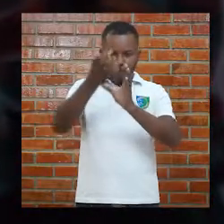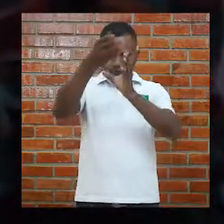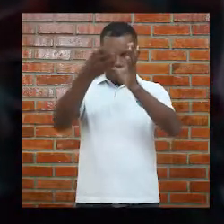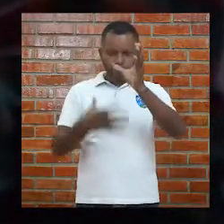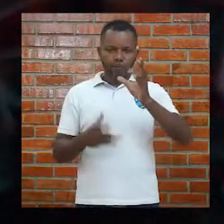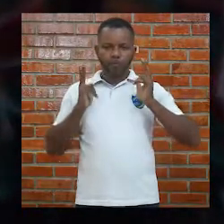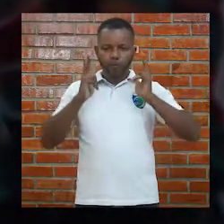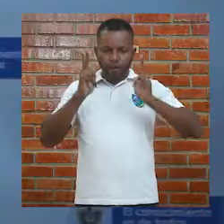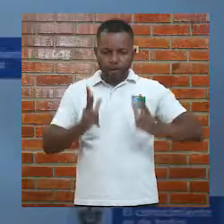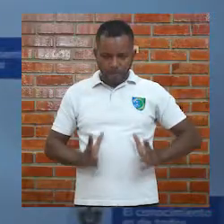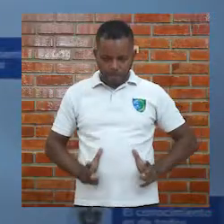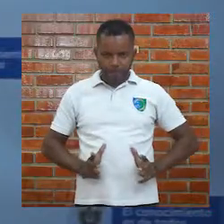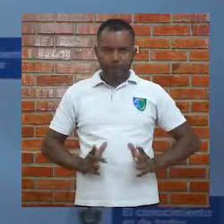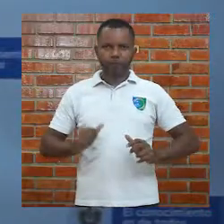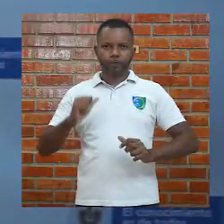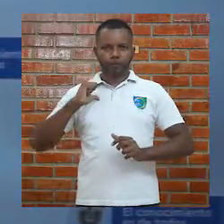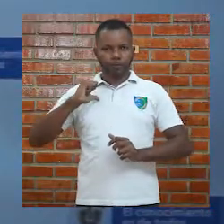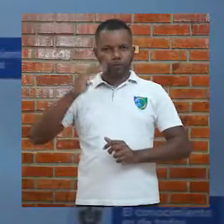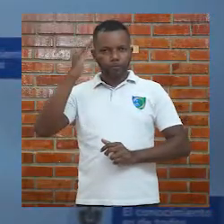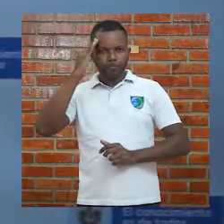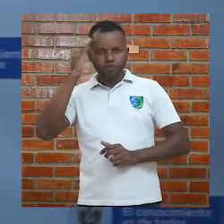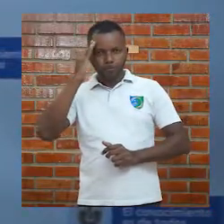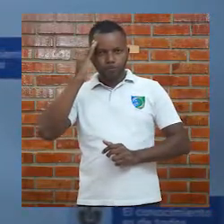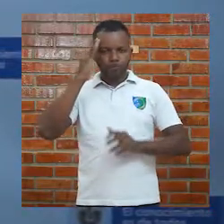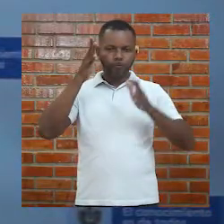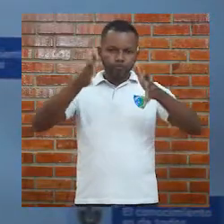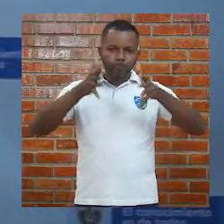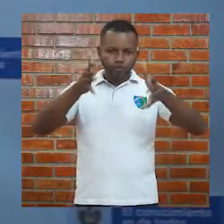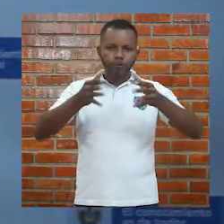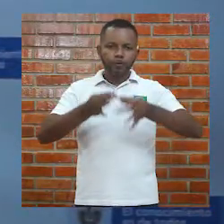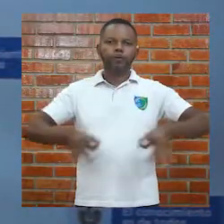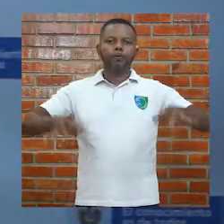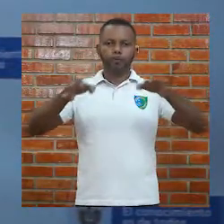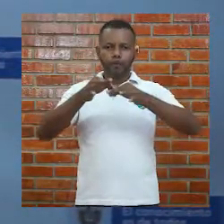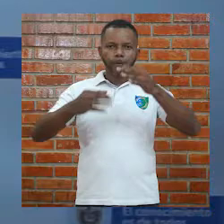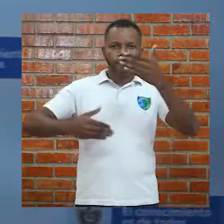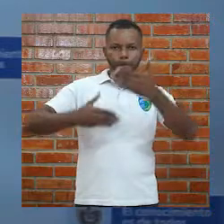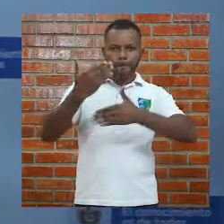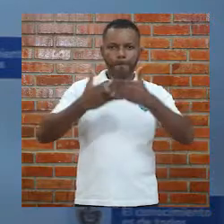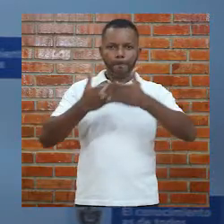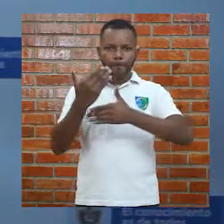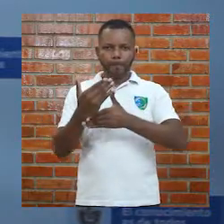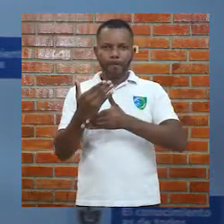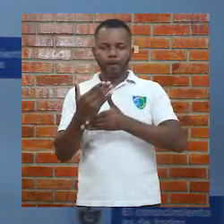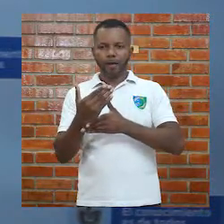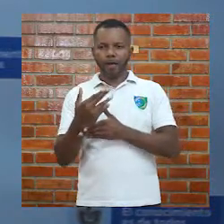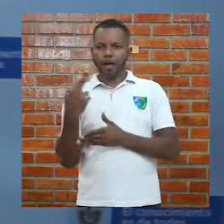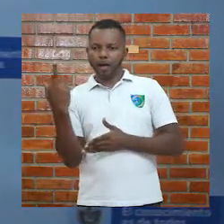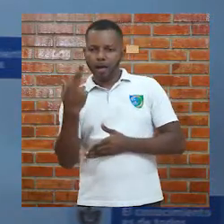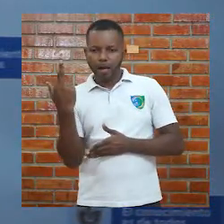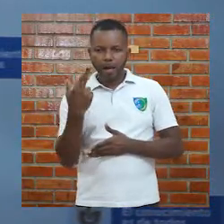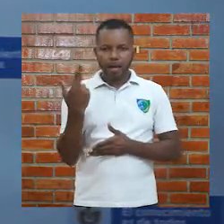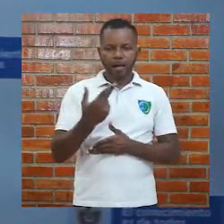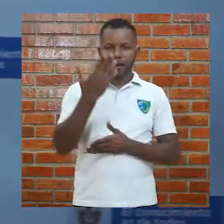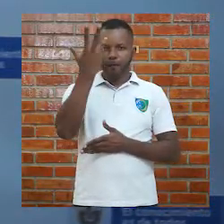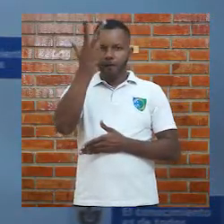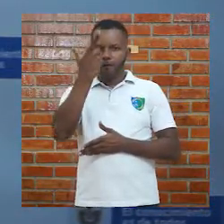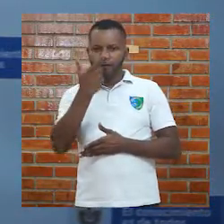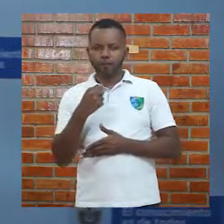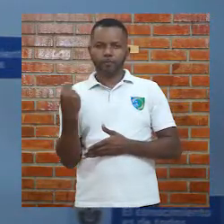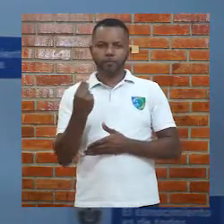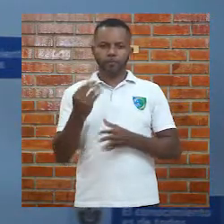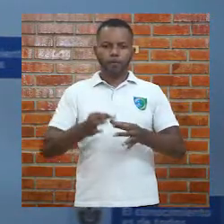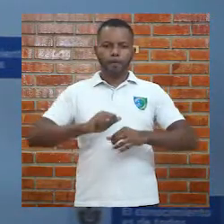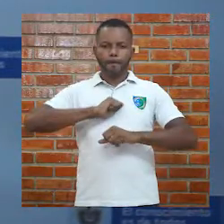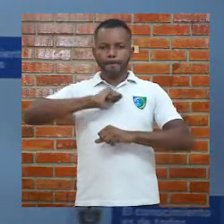el ser, por la persona que posee ese conocimiento. Y es importante empezar a revalorar y darle un valor a